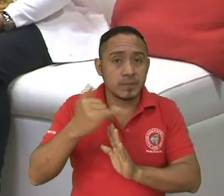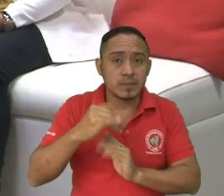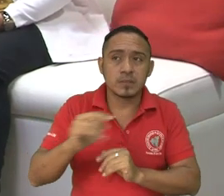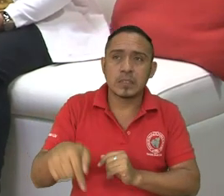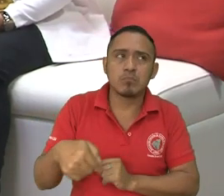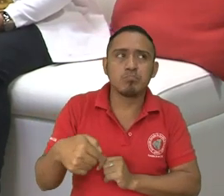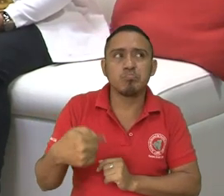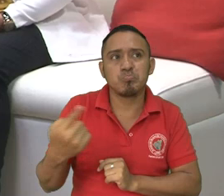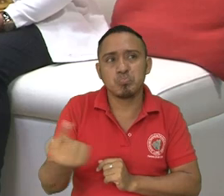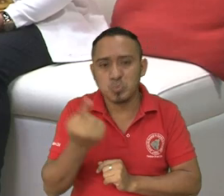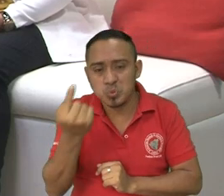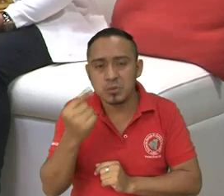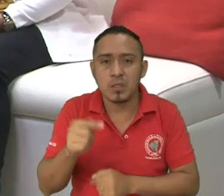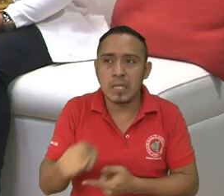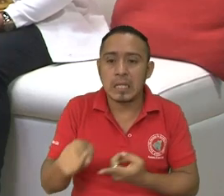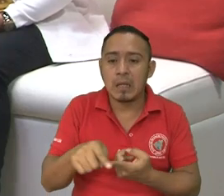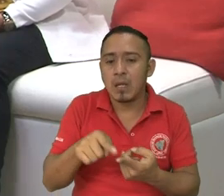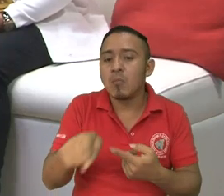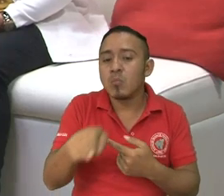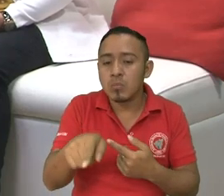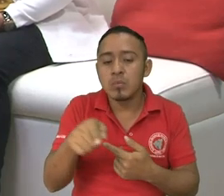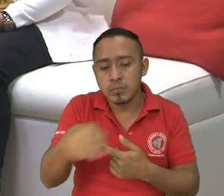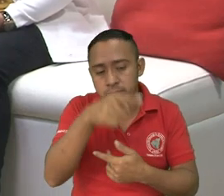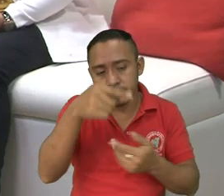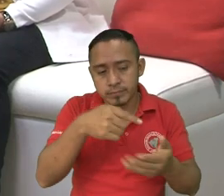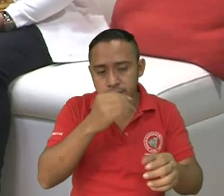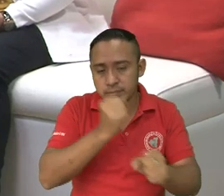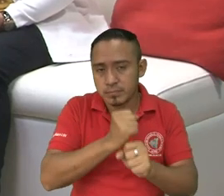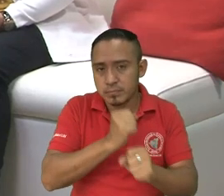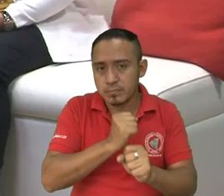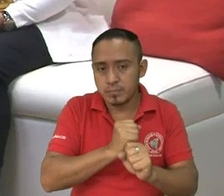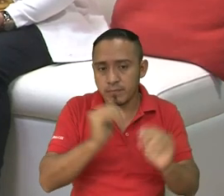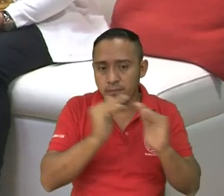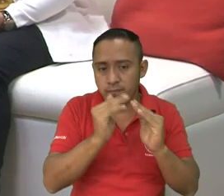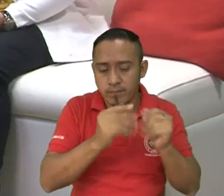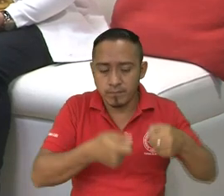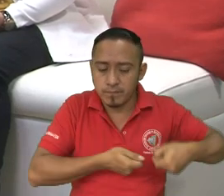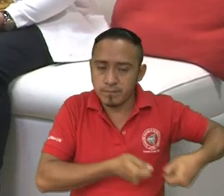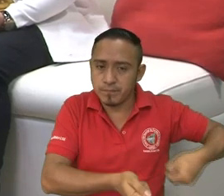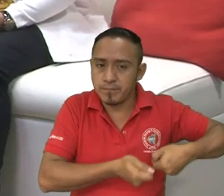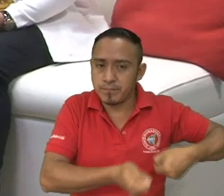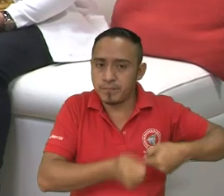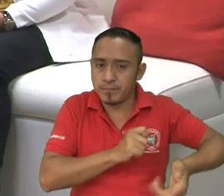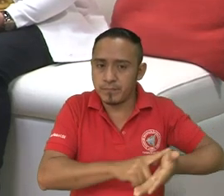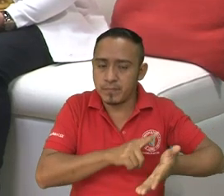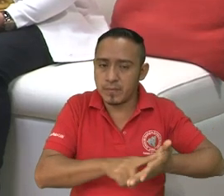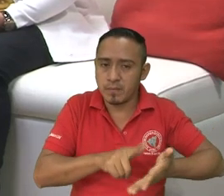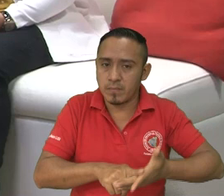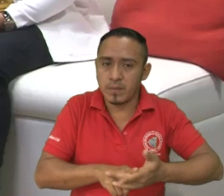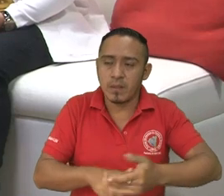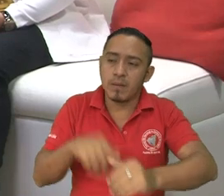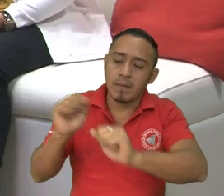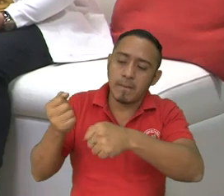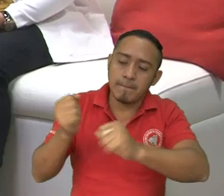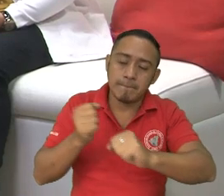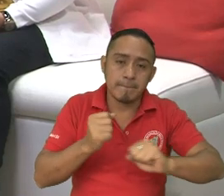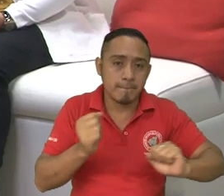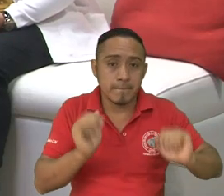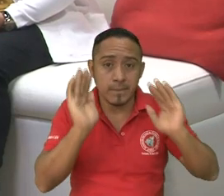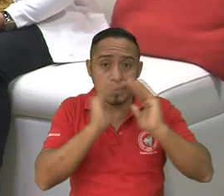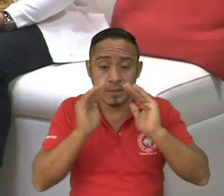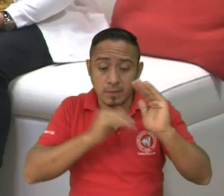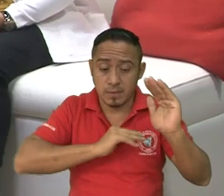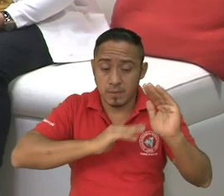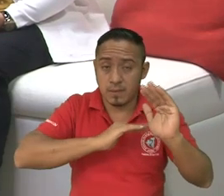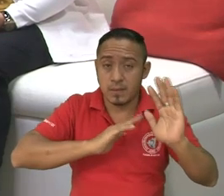ejemplo, hacer quehaceres de la casa, limpiar el patio. Ser responsable, sí. Ya